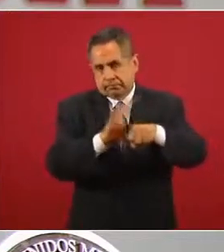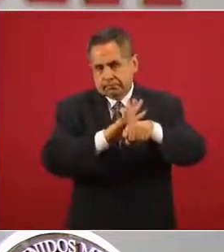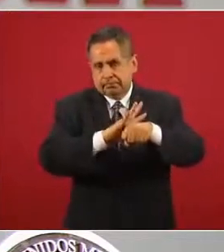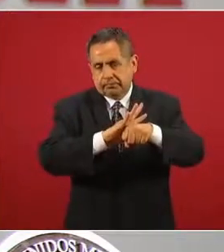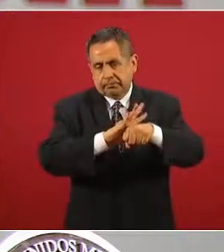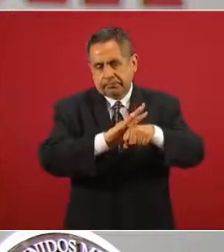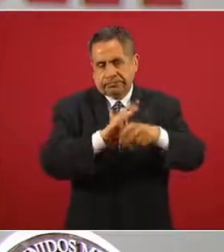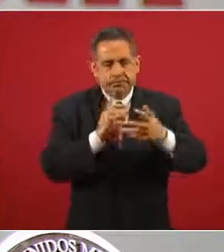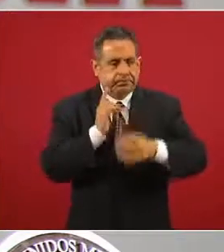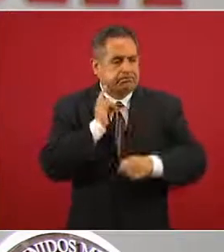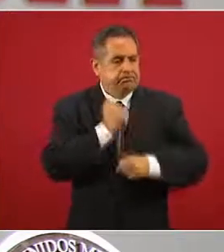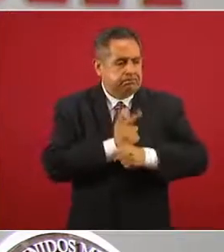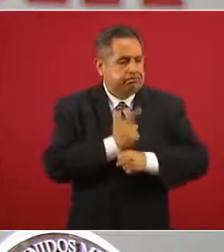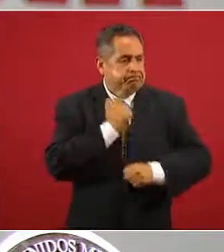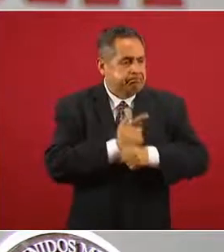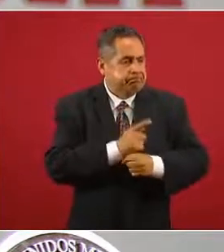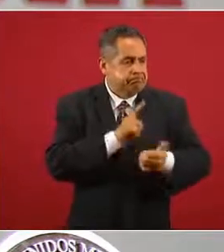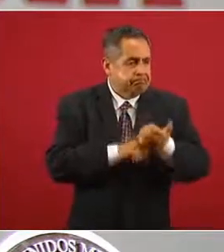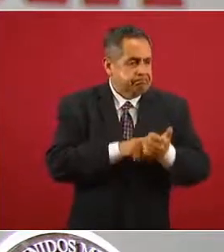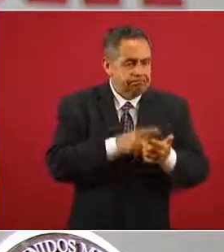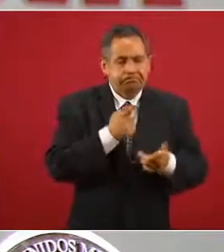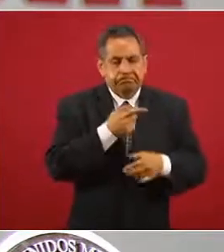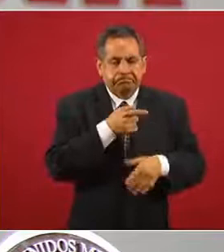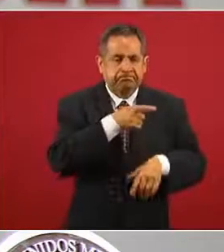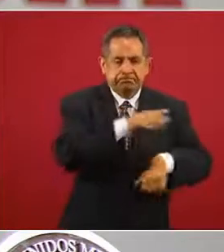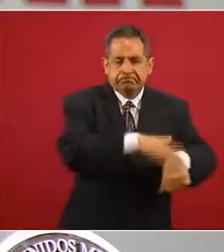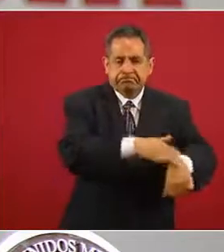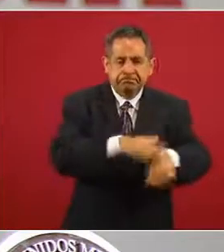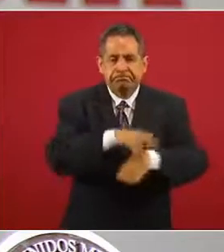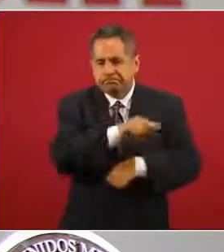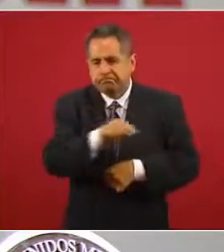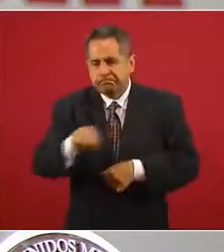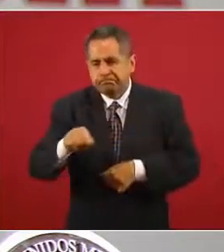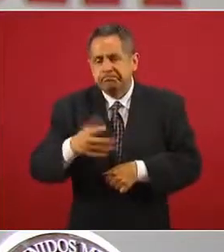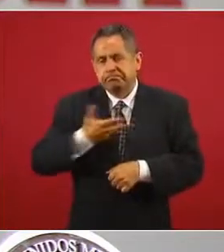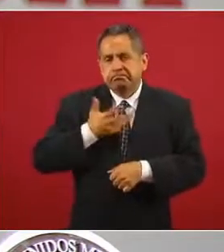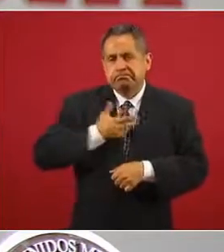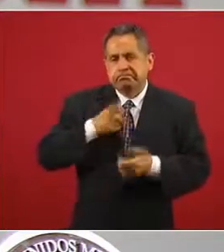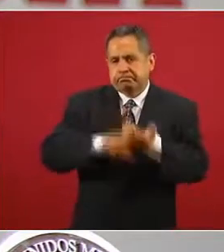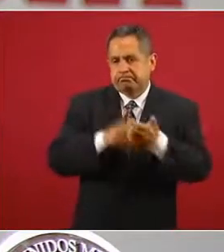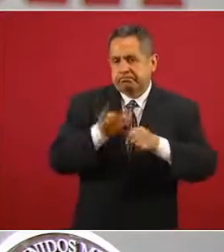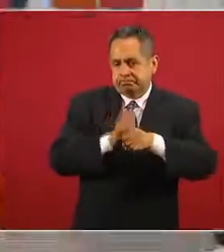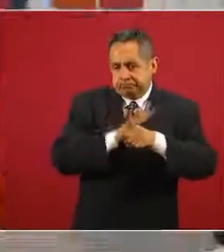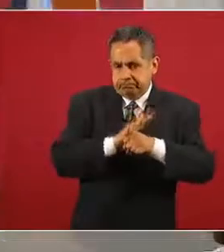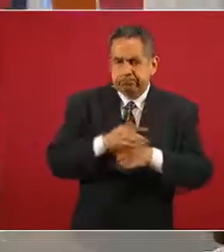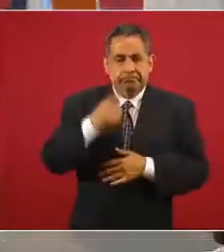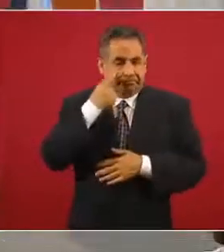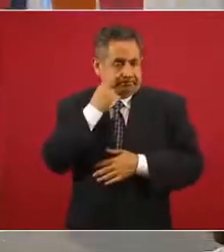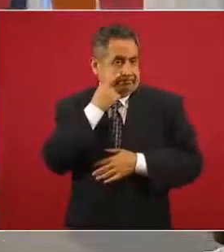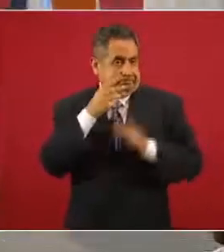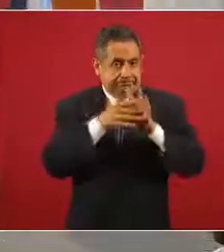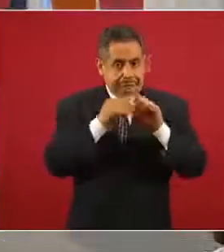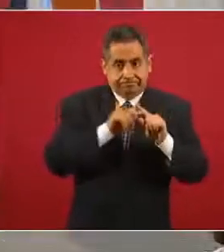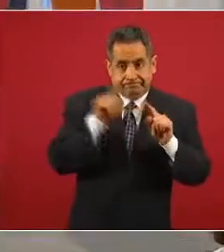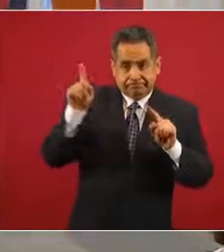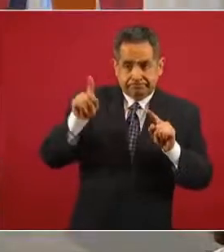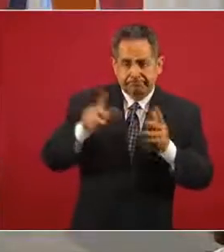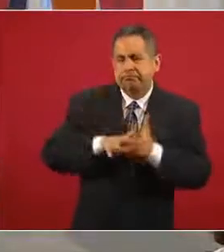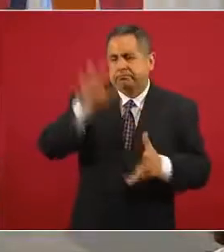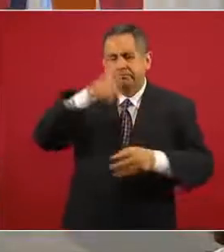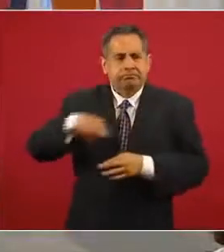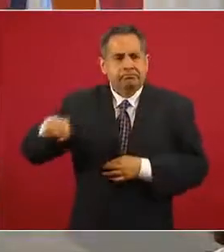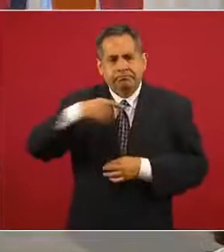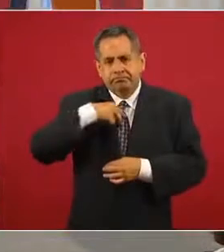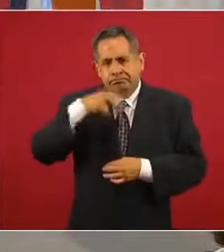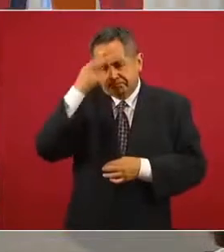que han sido identificadas, notificadas, y estas curvas epidémicas Pienso que a estas alturas la mayoría de las personas